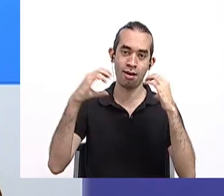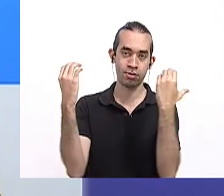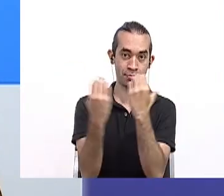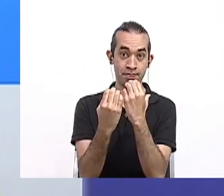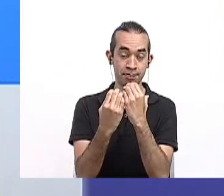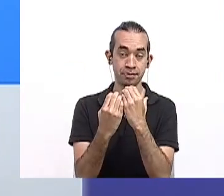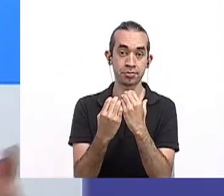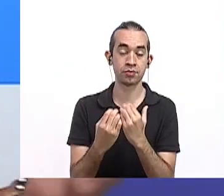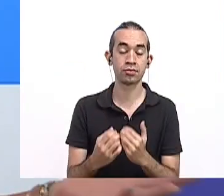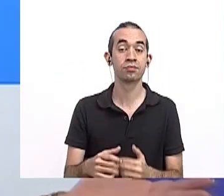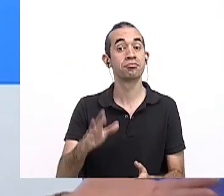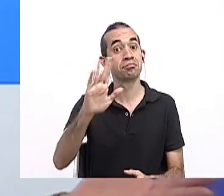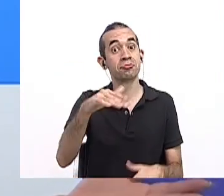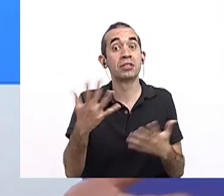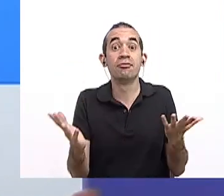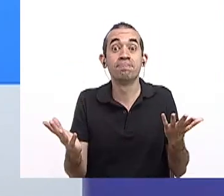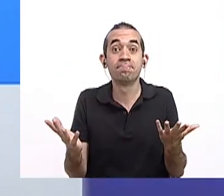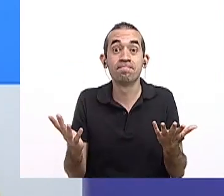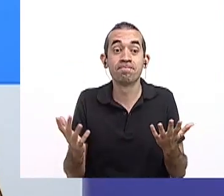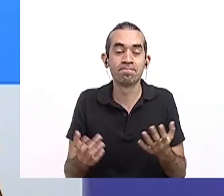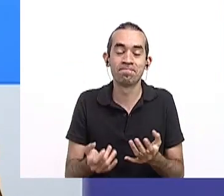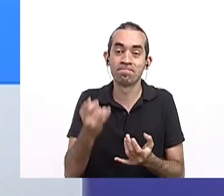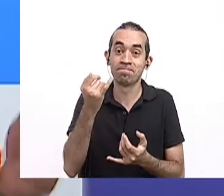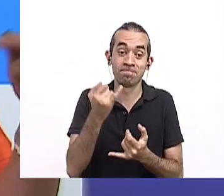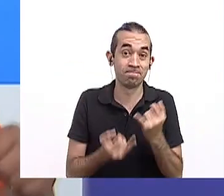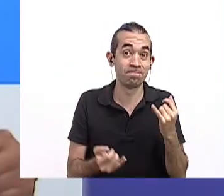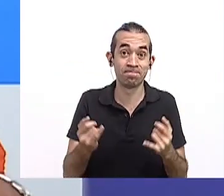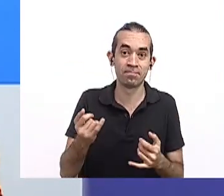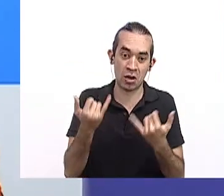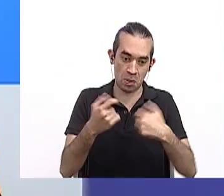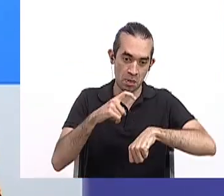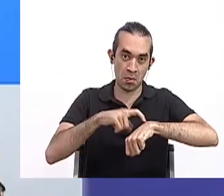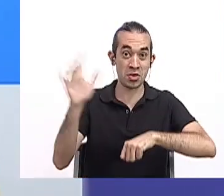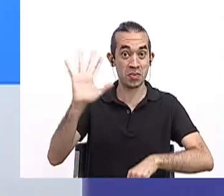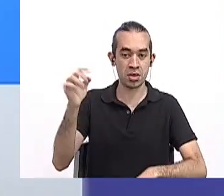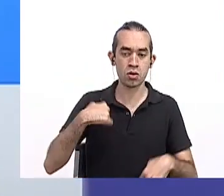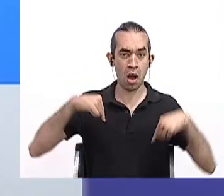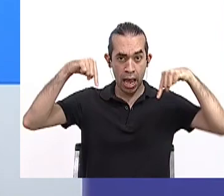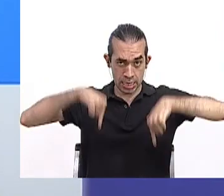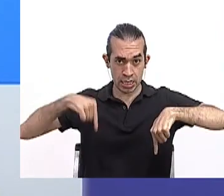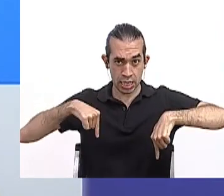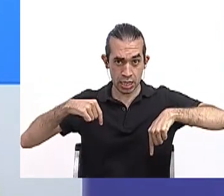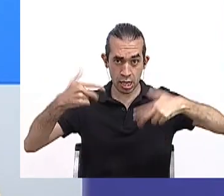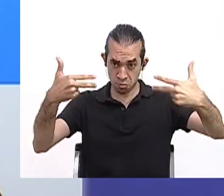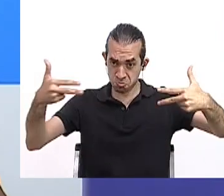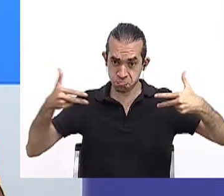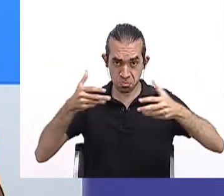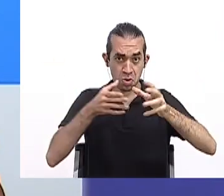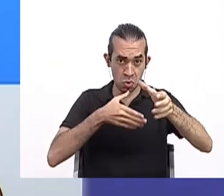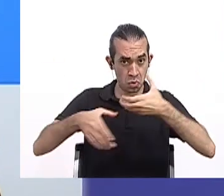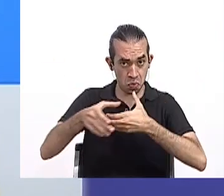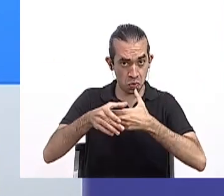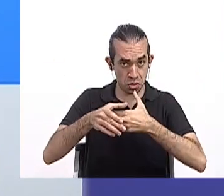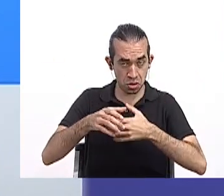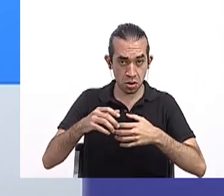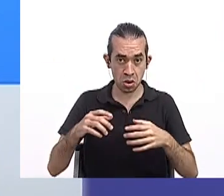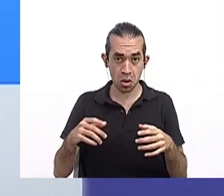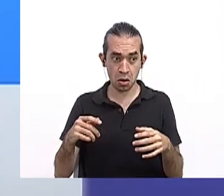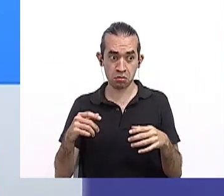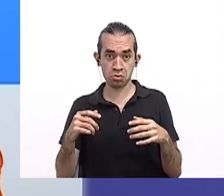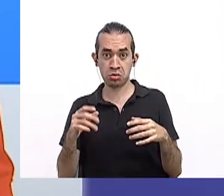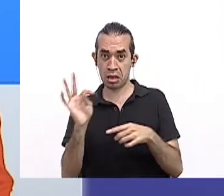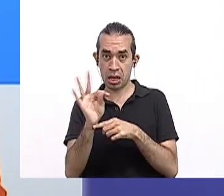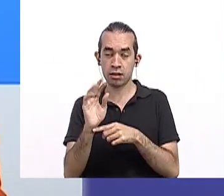y ahora pues llegó el momento de despedirnos pero no lo voy a hacer desde aquí del set nos vamos a ir a cartago